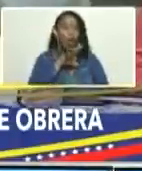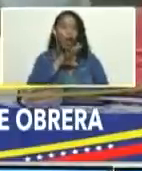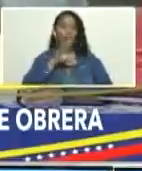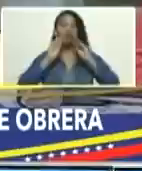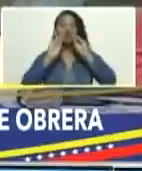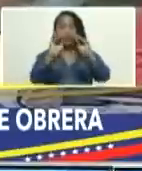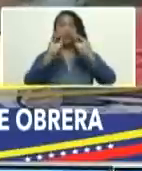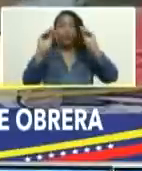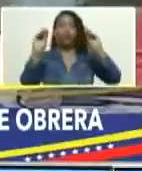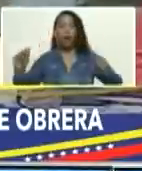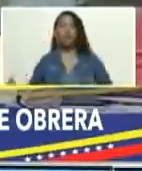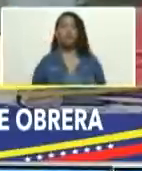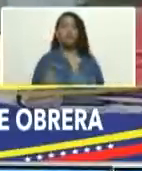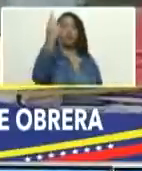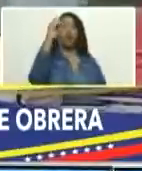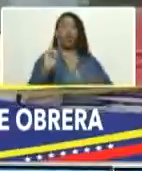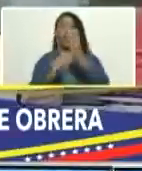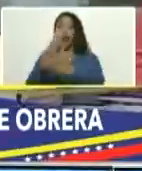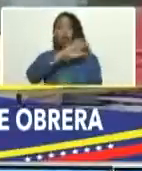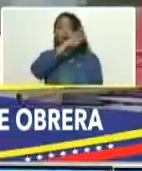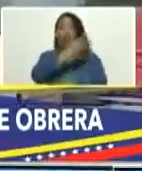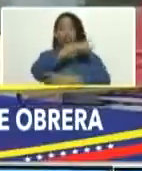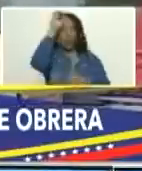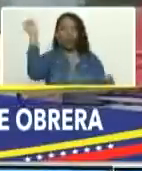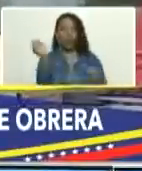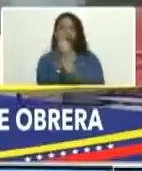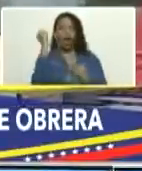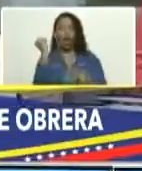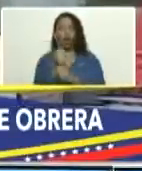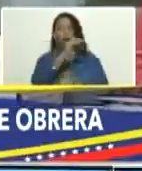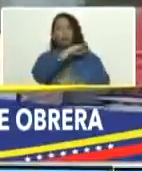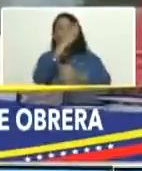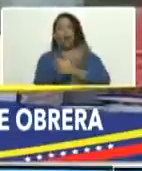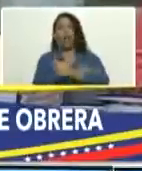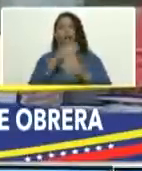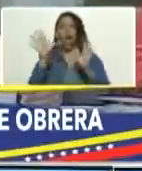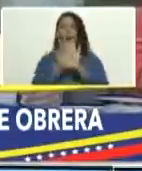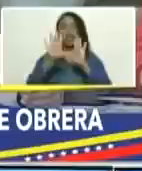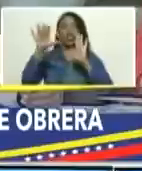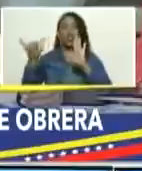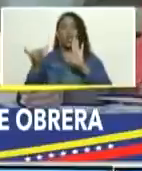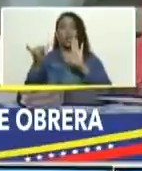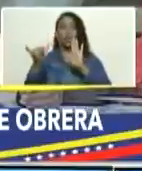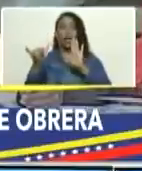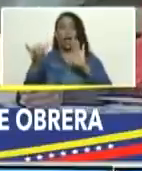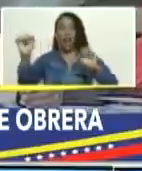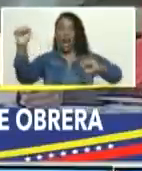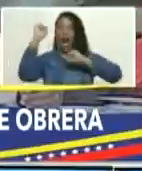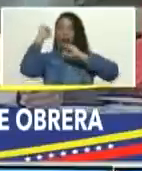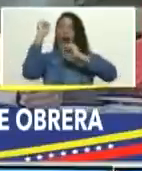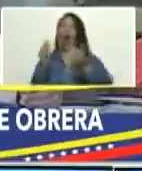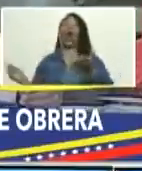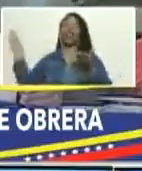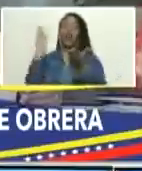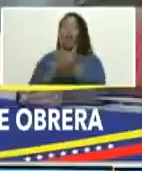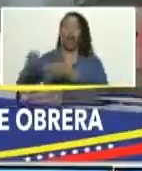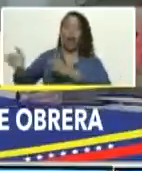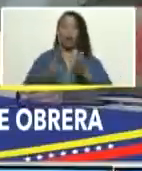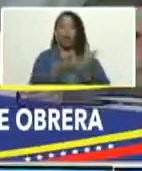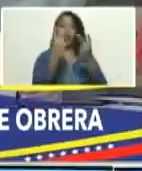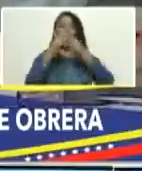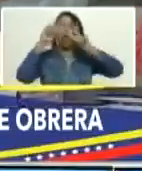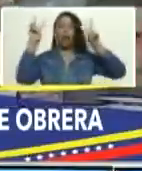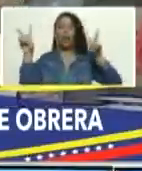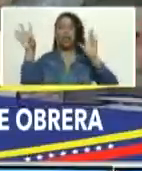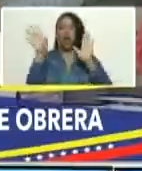convocamos un primero de mayo con la fuerza obrera, el poder constituyente, y triunfamos nuevamente por el camino de la paz, de